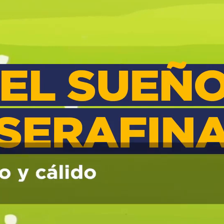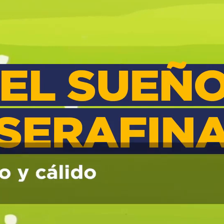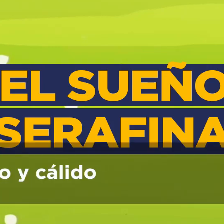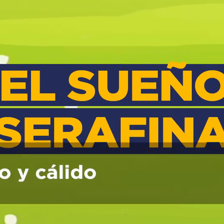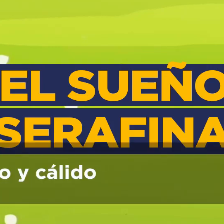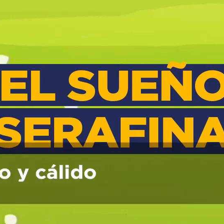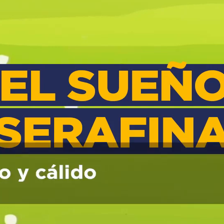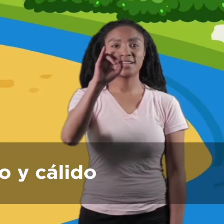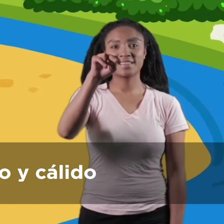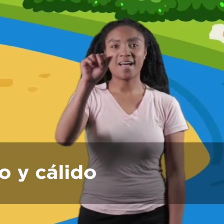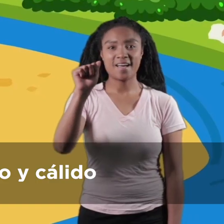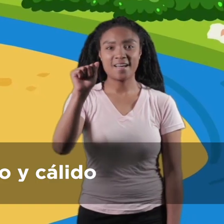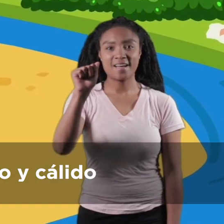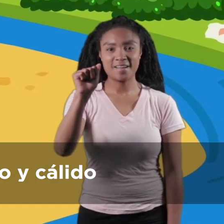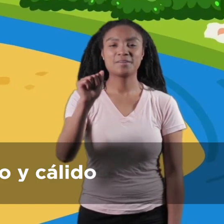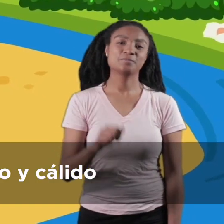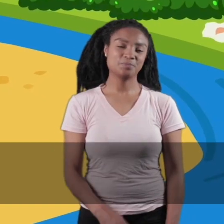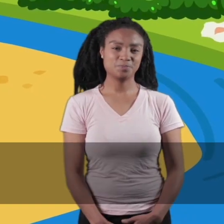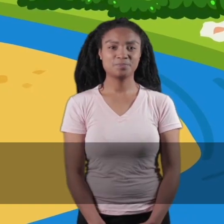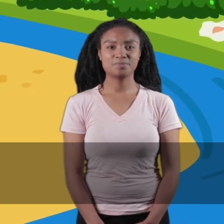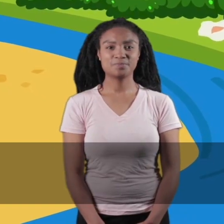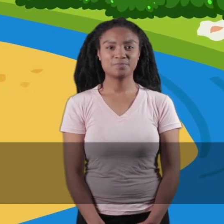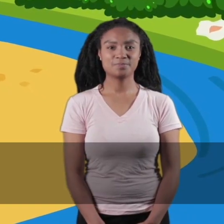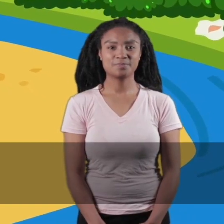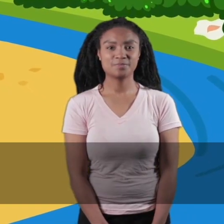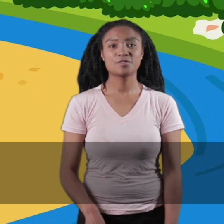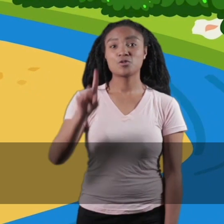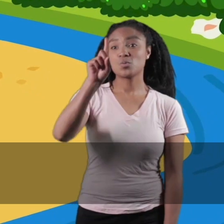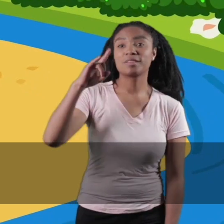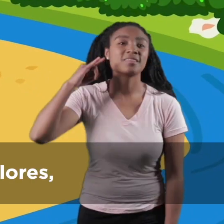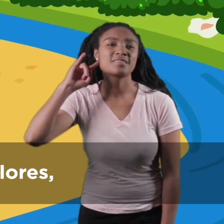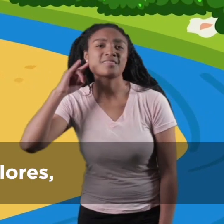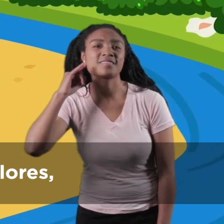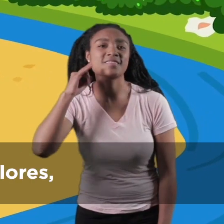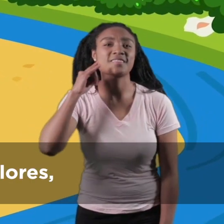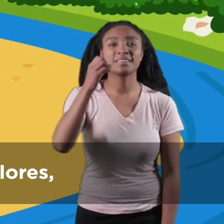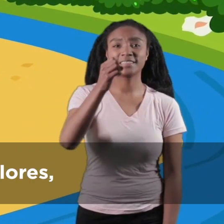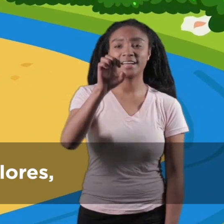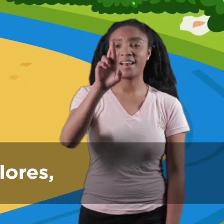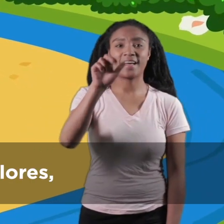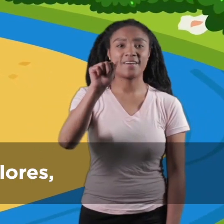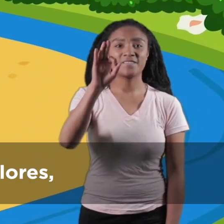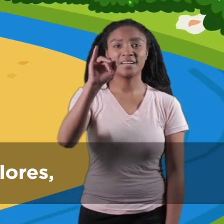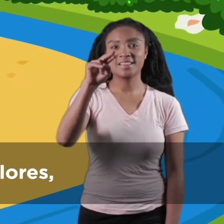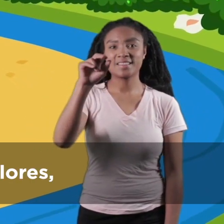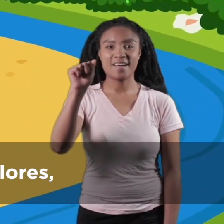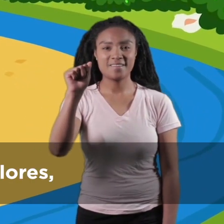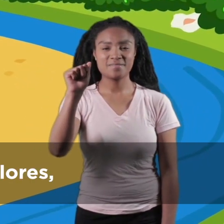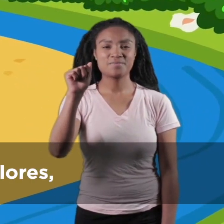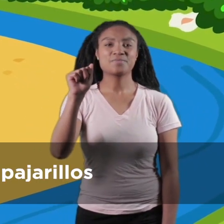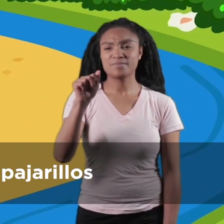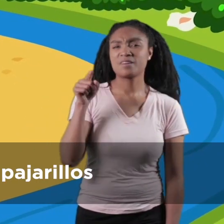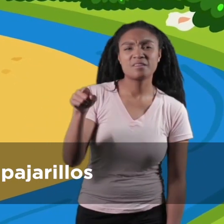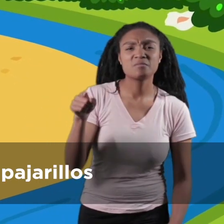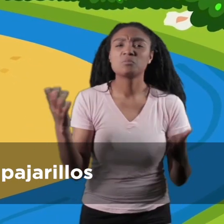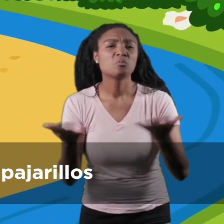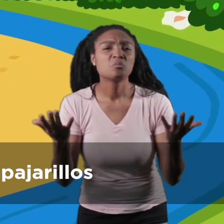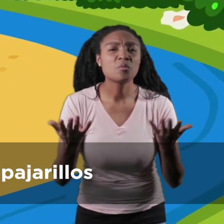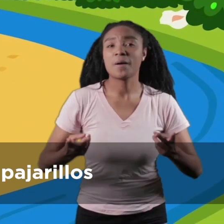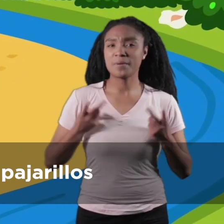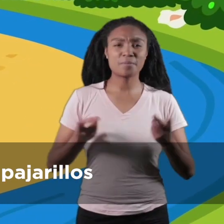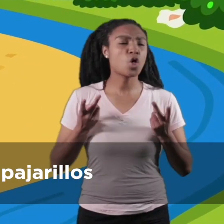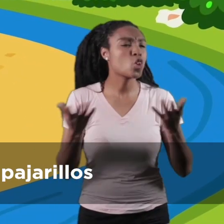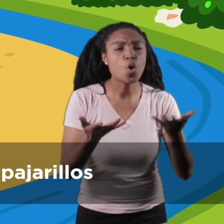Serafina vivía en un pintoresco y cálido valle esmeraldeño, rodeado de flores multicolores, árboles